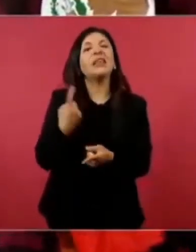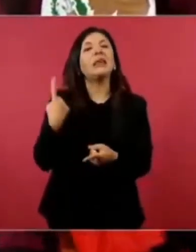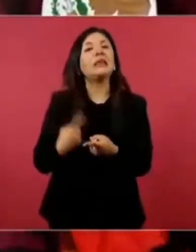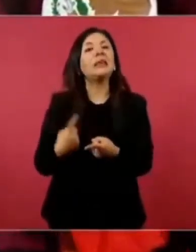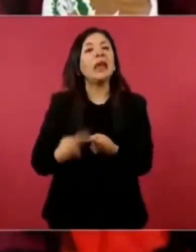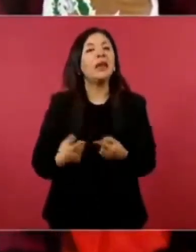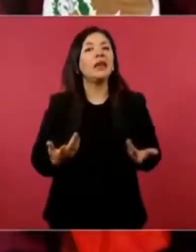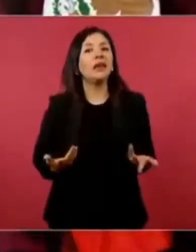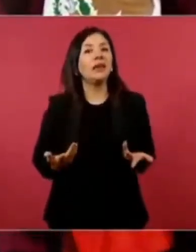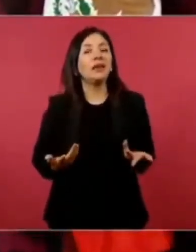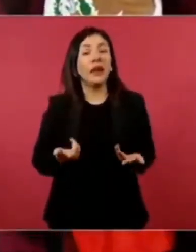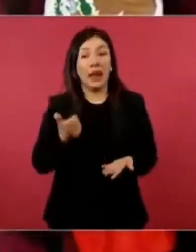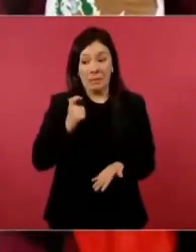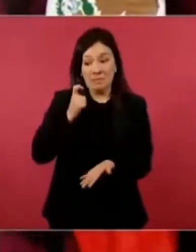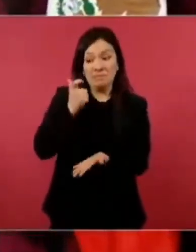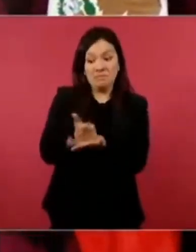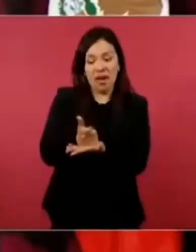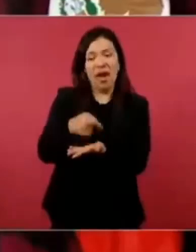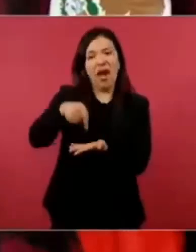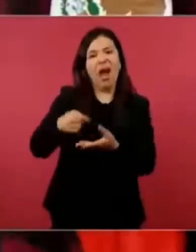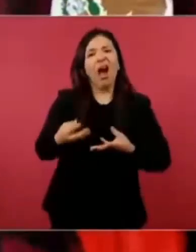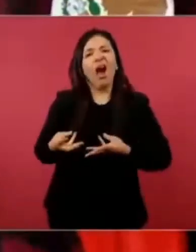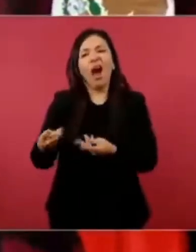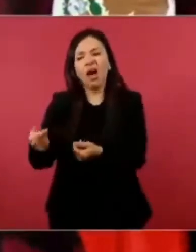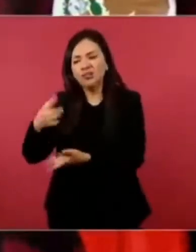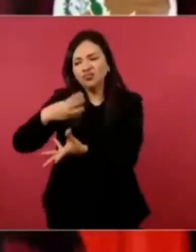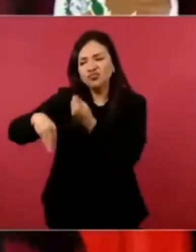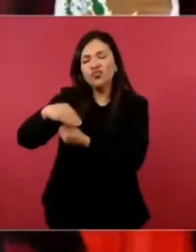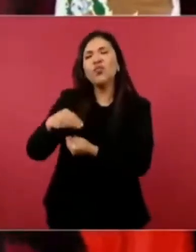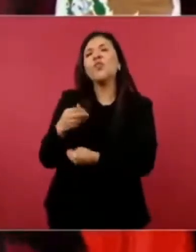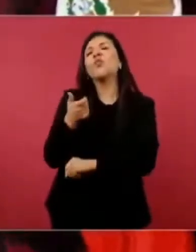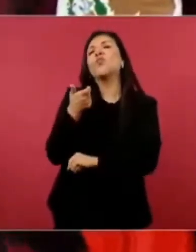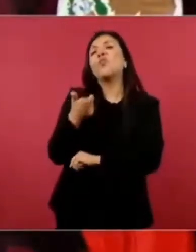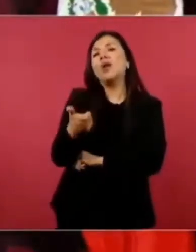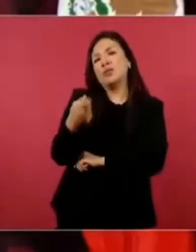y cómo lo usaron, cuánto destinaron a la guerra sucia.